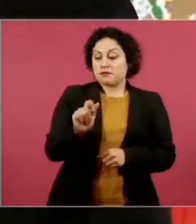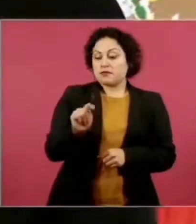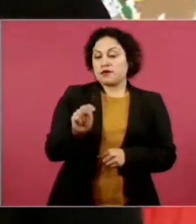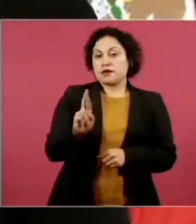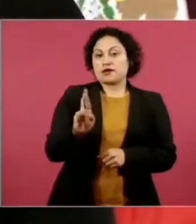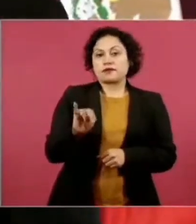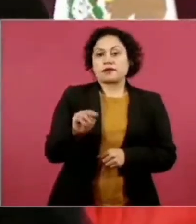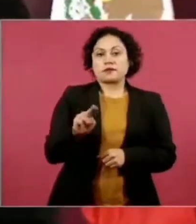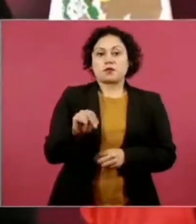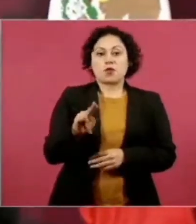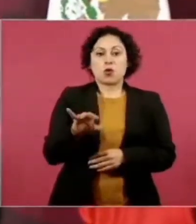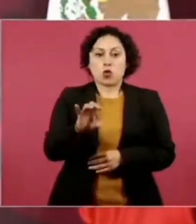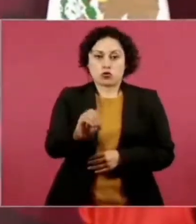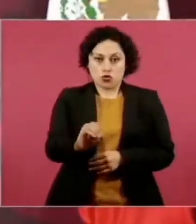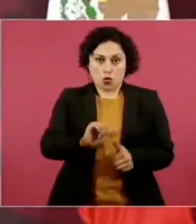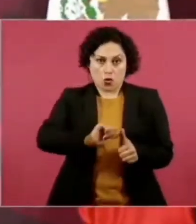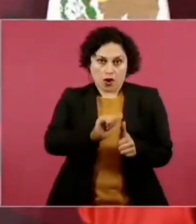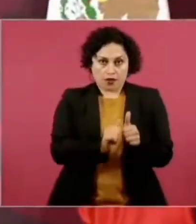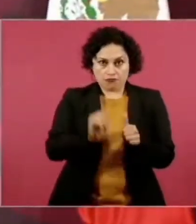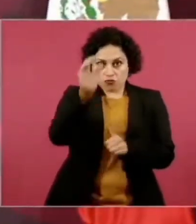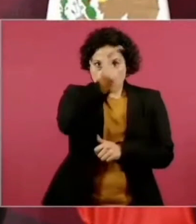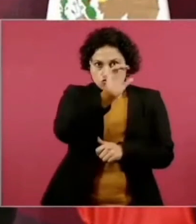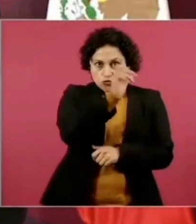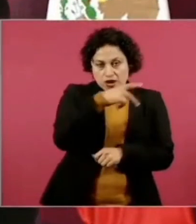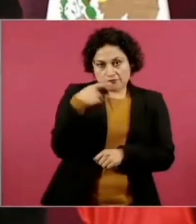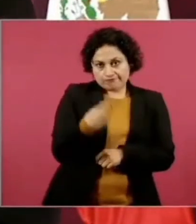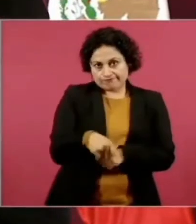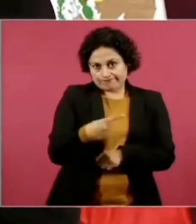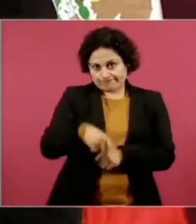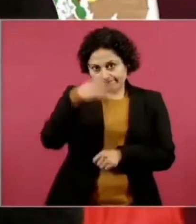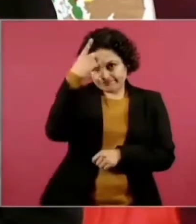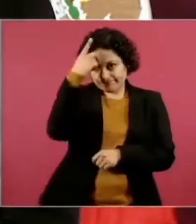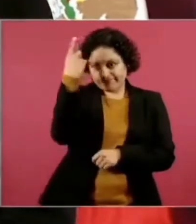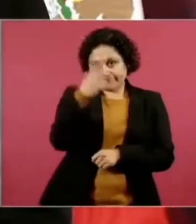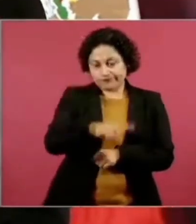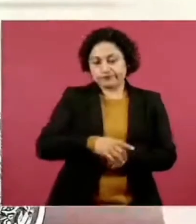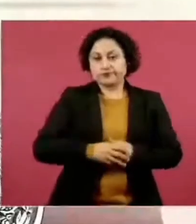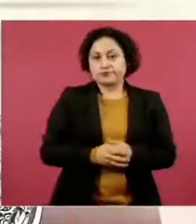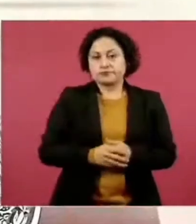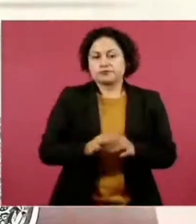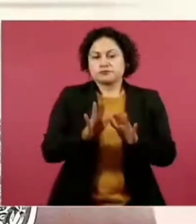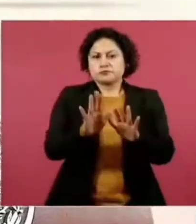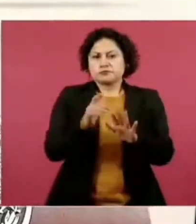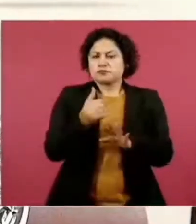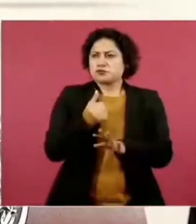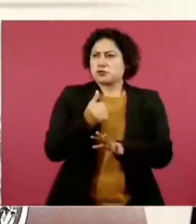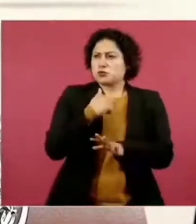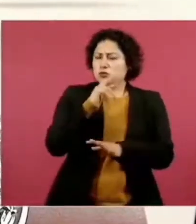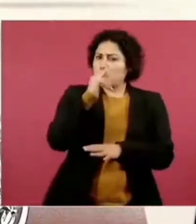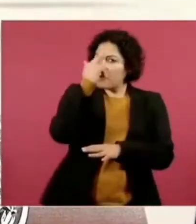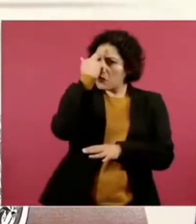artístico, cultural. No sé si esto lo había dicho aquí, pero